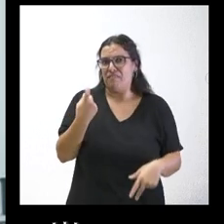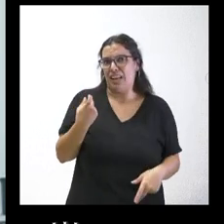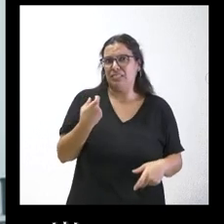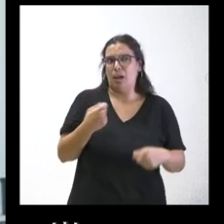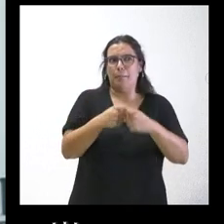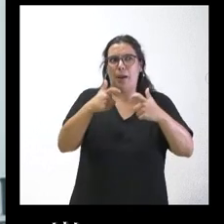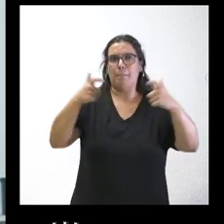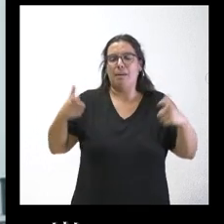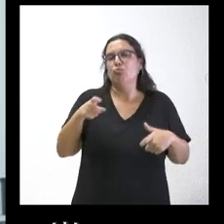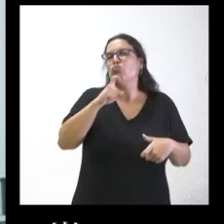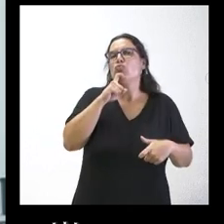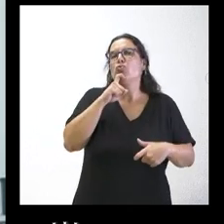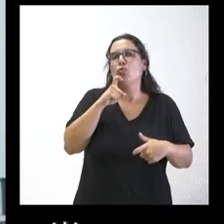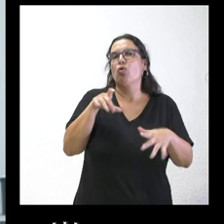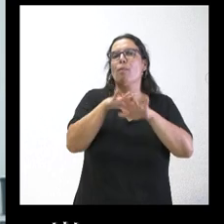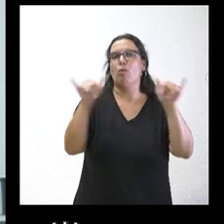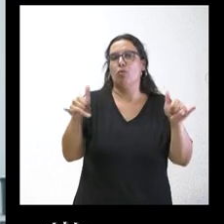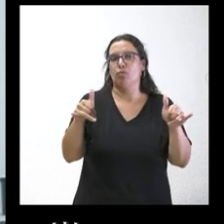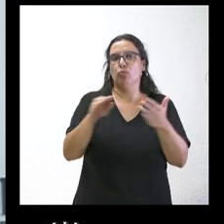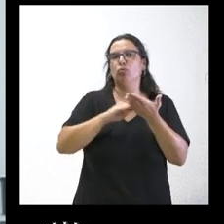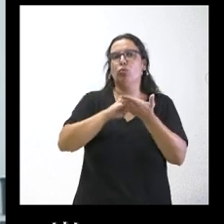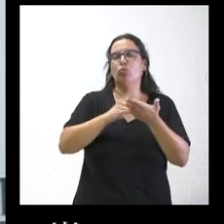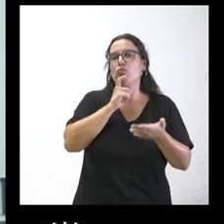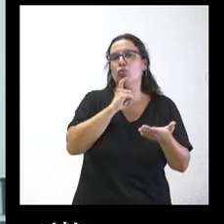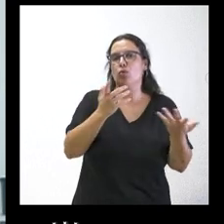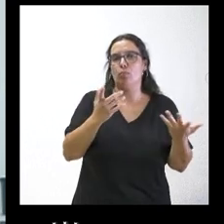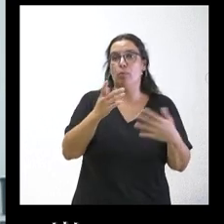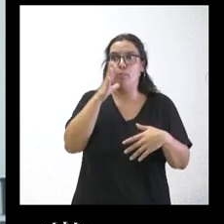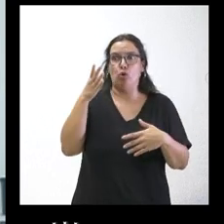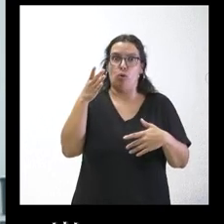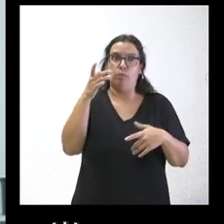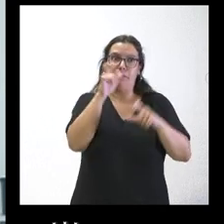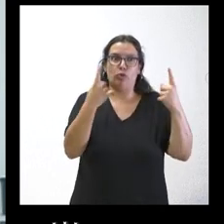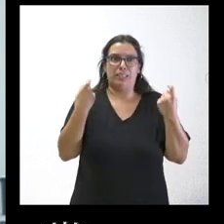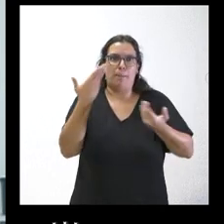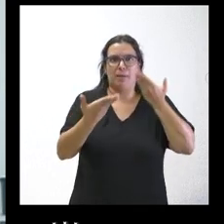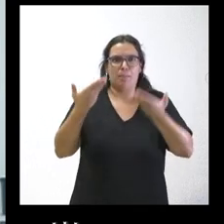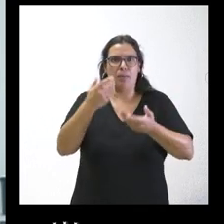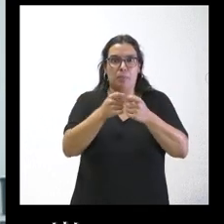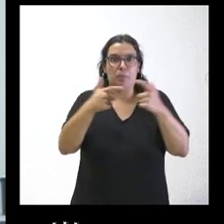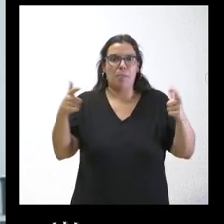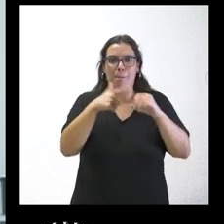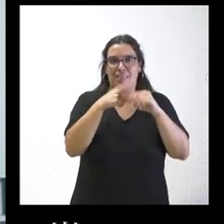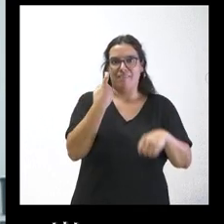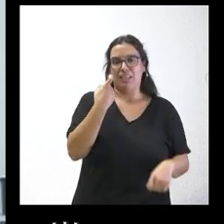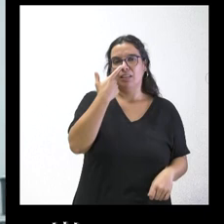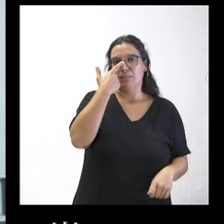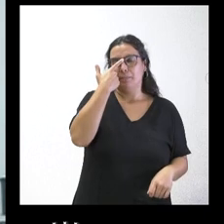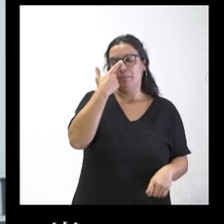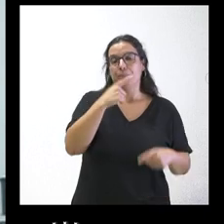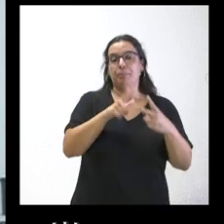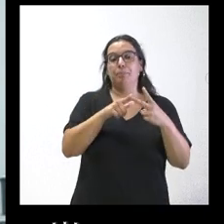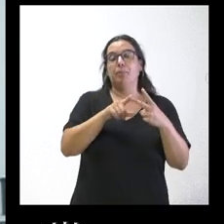esta esta falta de oferta para toda la demanda que hay de plazas de residencia y